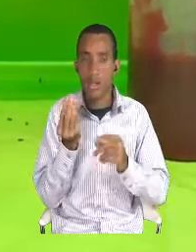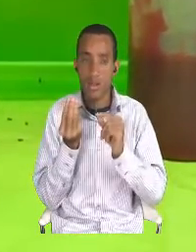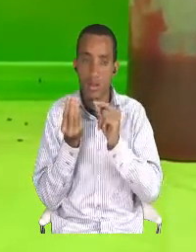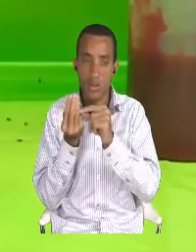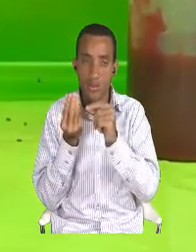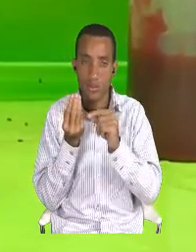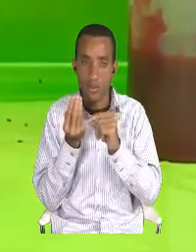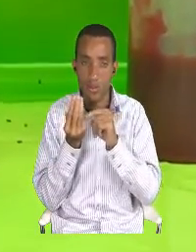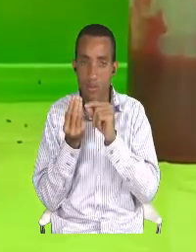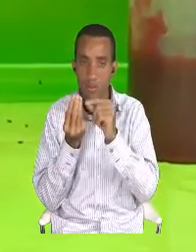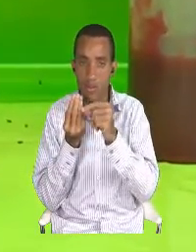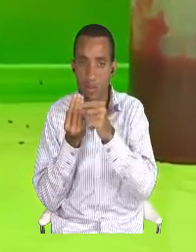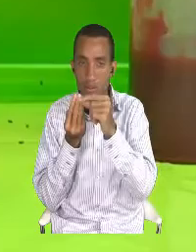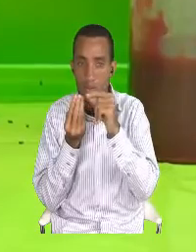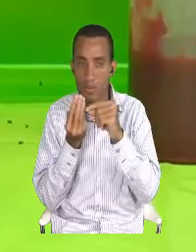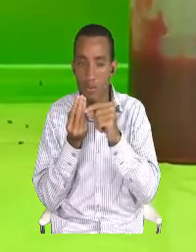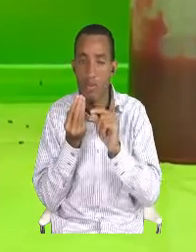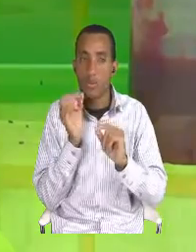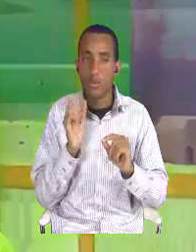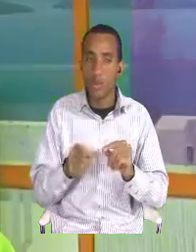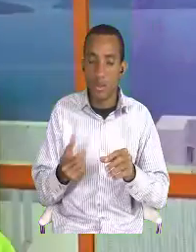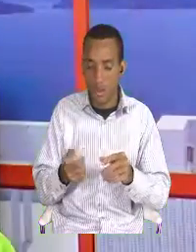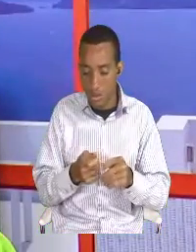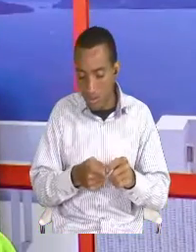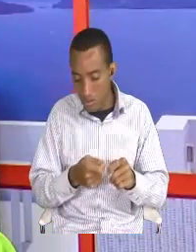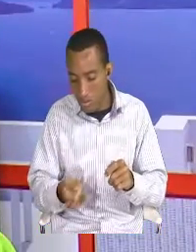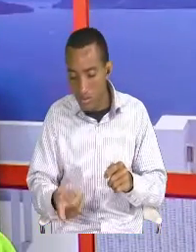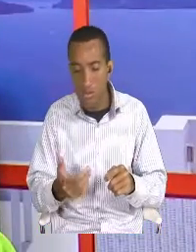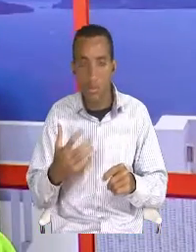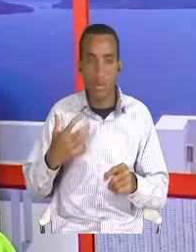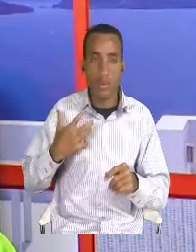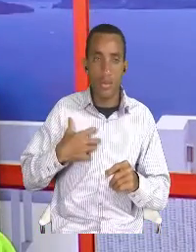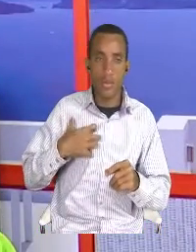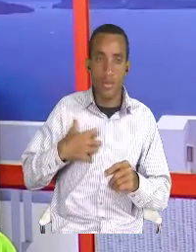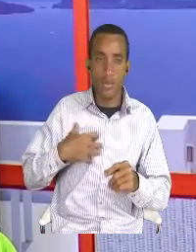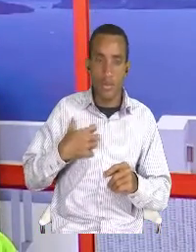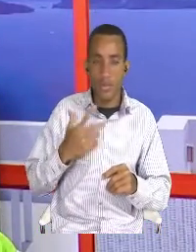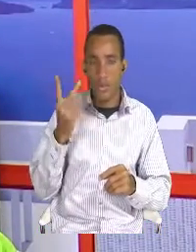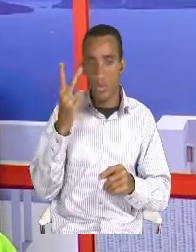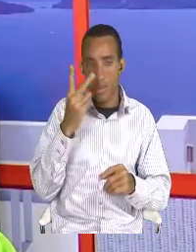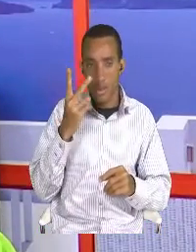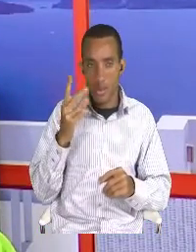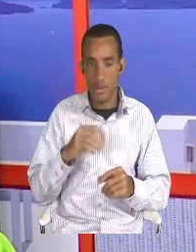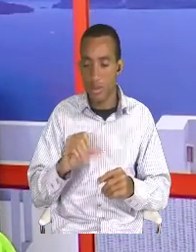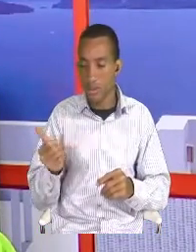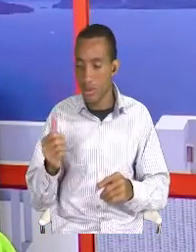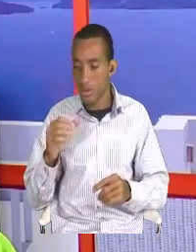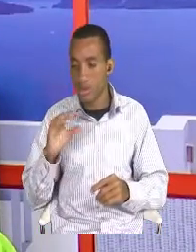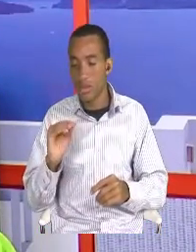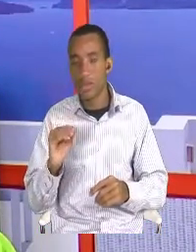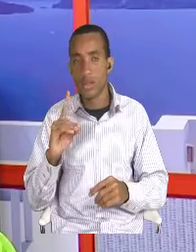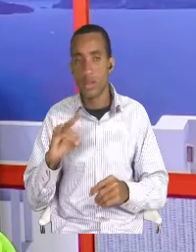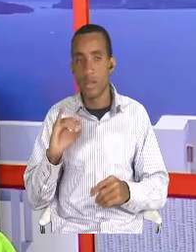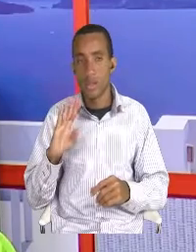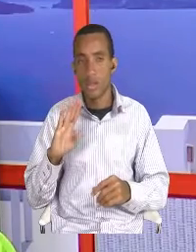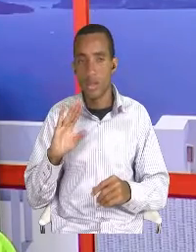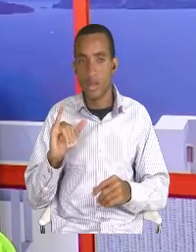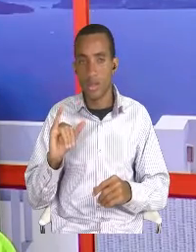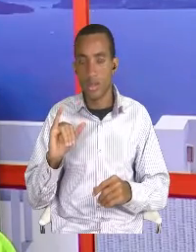ácida, fresas, kiwi o manzana verde, ya que nos aportan todas las vitaminas y